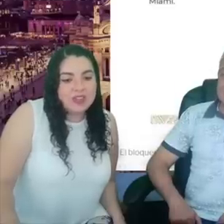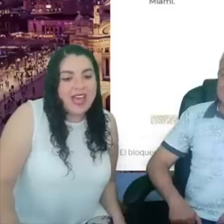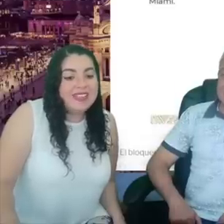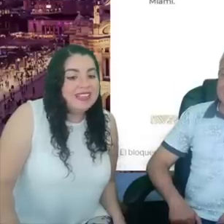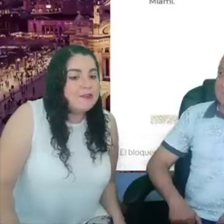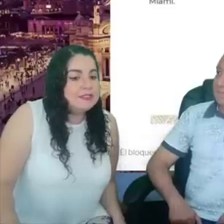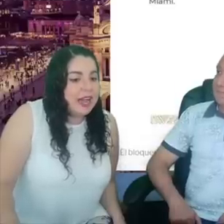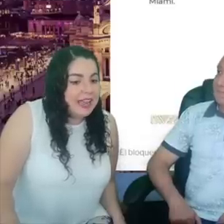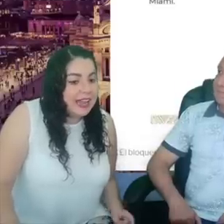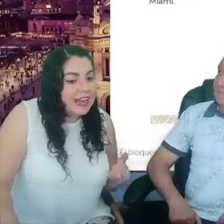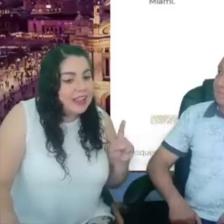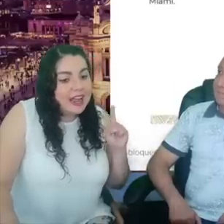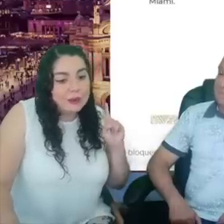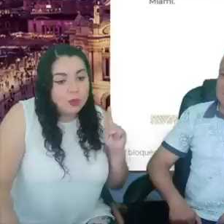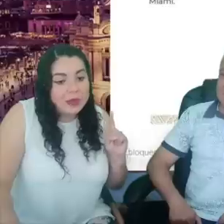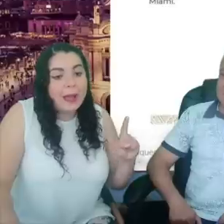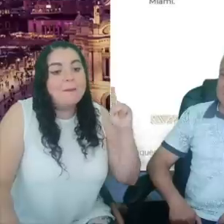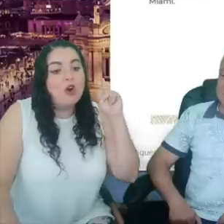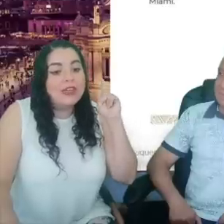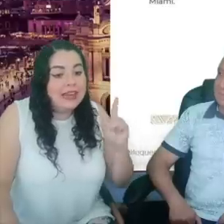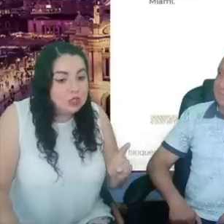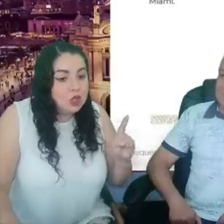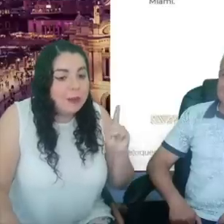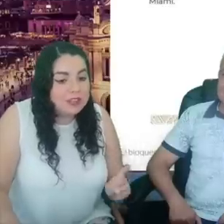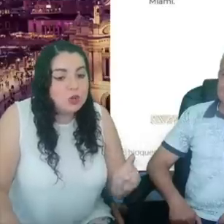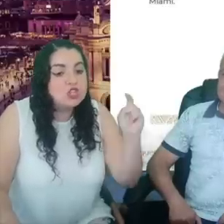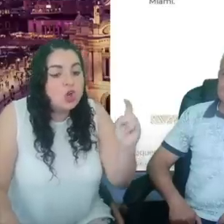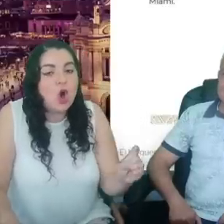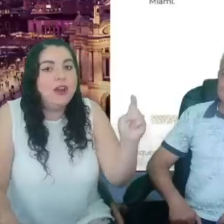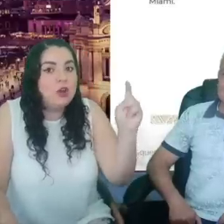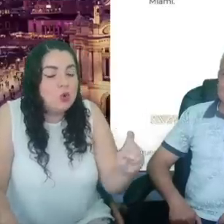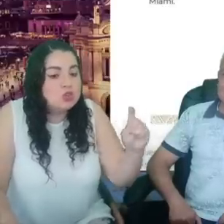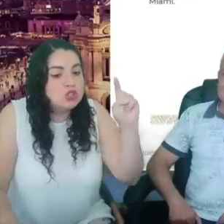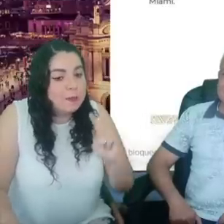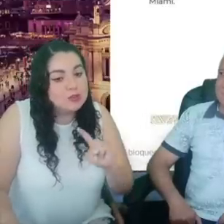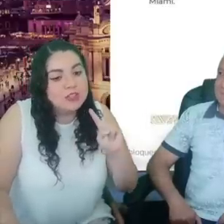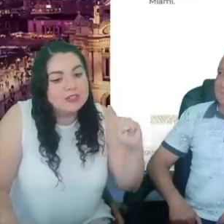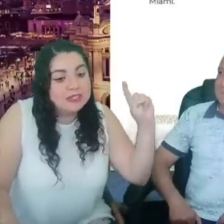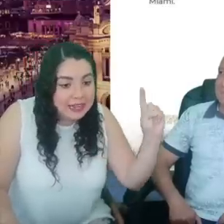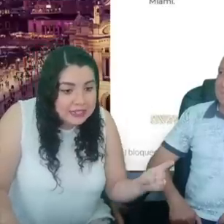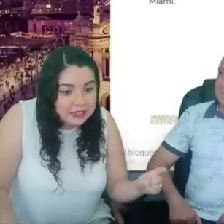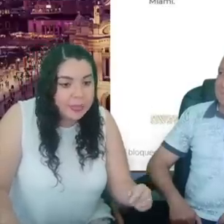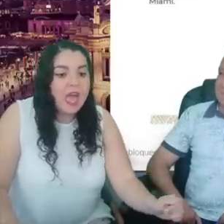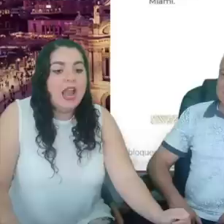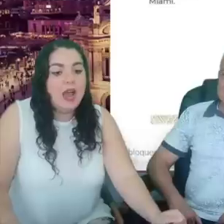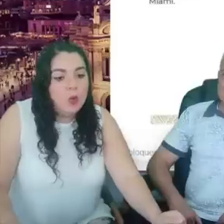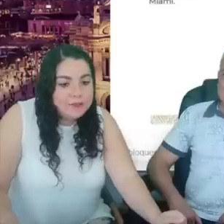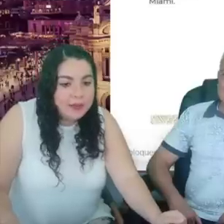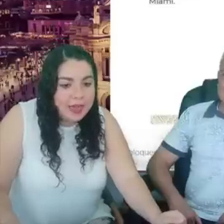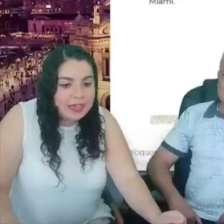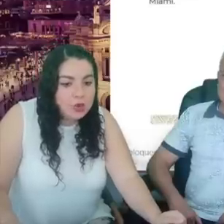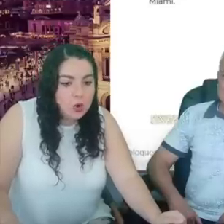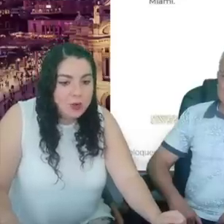denunciada ante la fiscalía general de la república por delito de operaciones con recursos de procedencia ilícita la